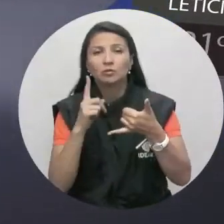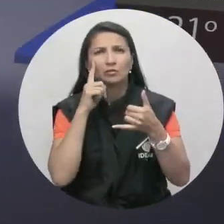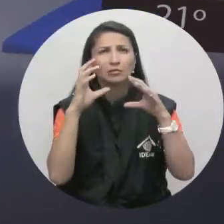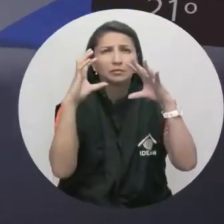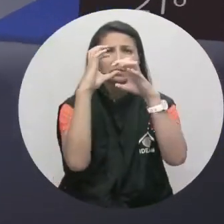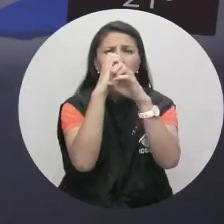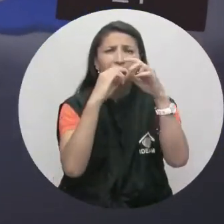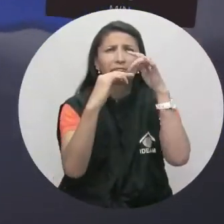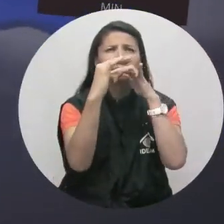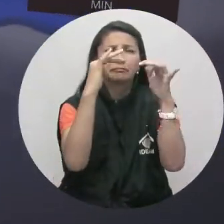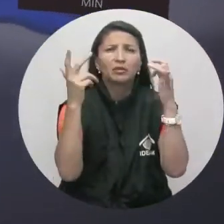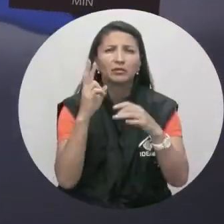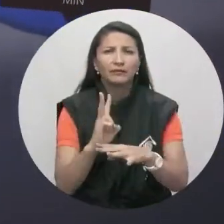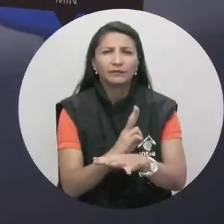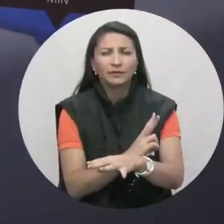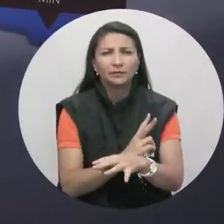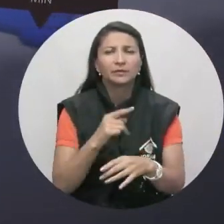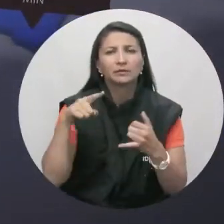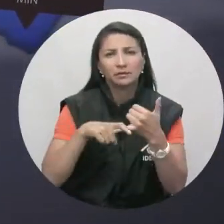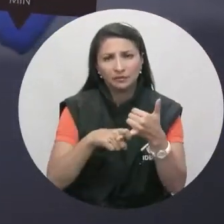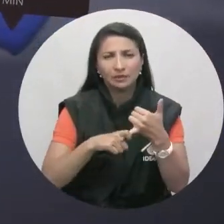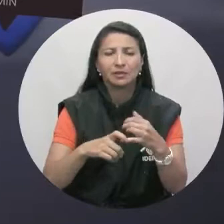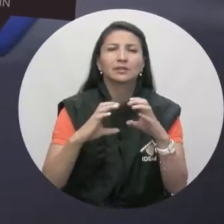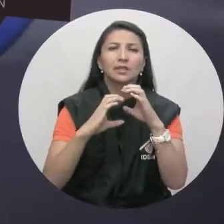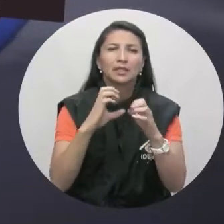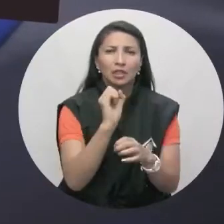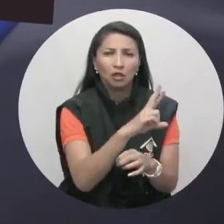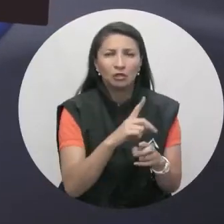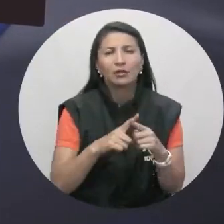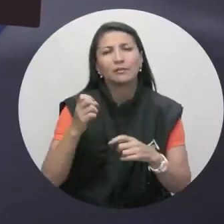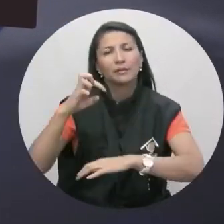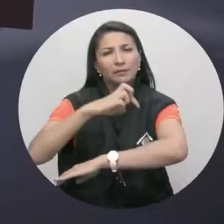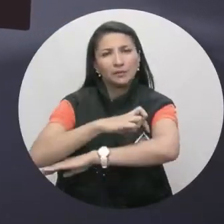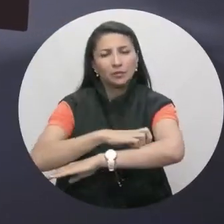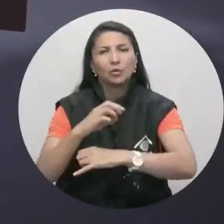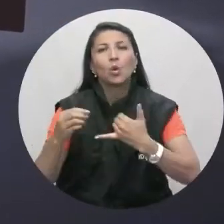en el Paupés, Amazonas, oriente de Caquetá, sectores de Putumayo y sur de Guainía.